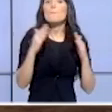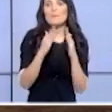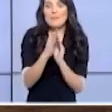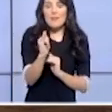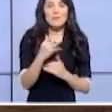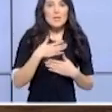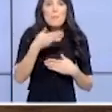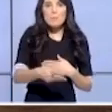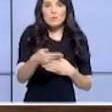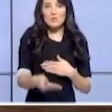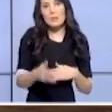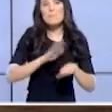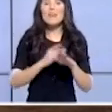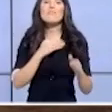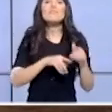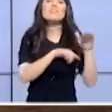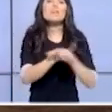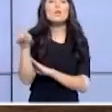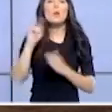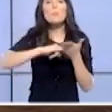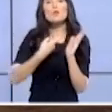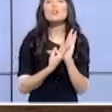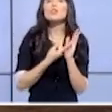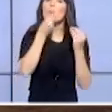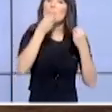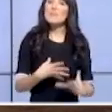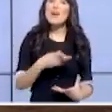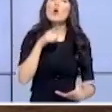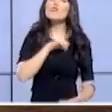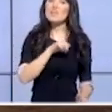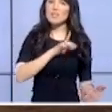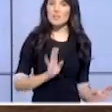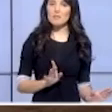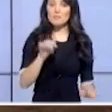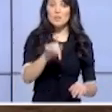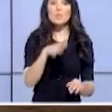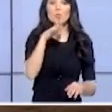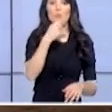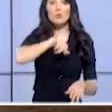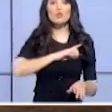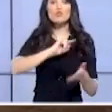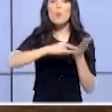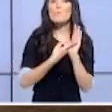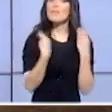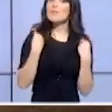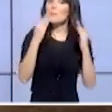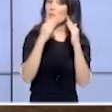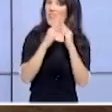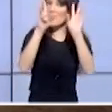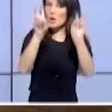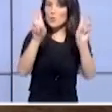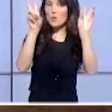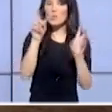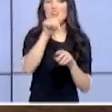de una vivienda para desarrollar un proyecto de vida con dignidad Por eso tenemos un nuevo plan de vivienda cuyo